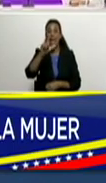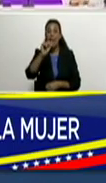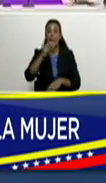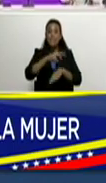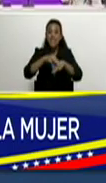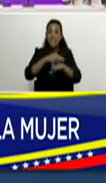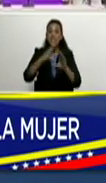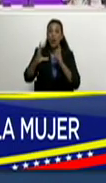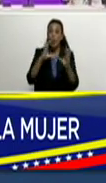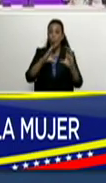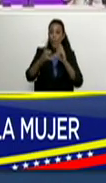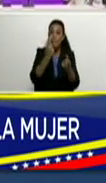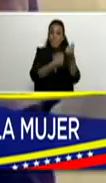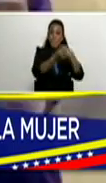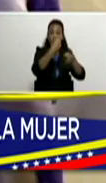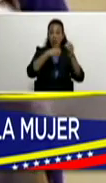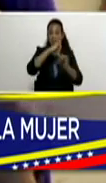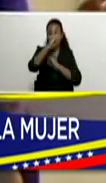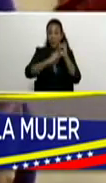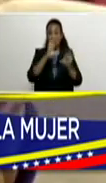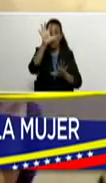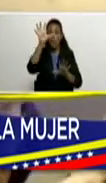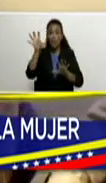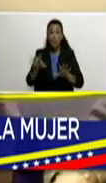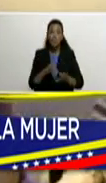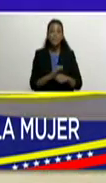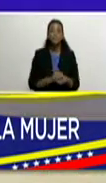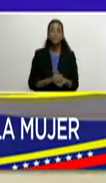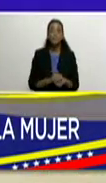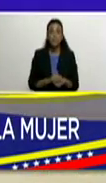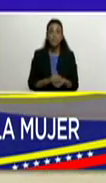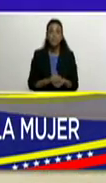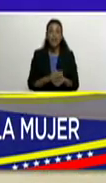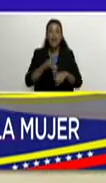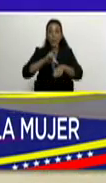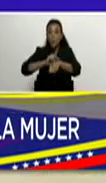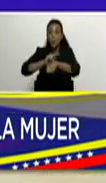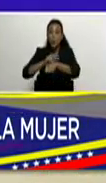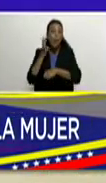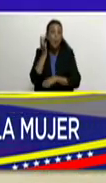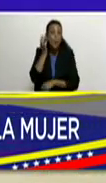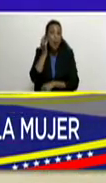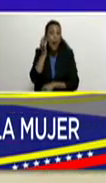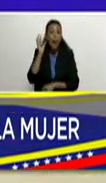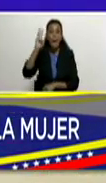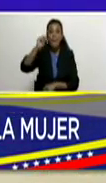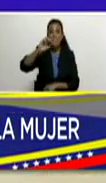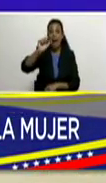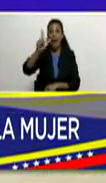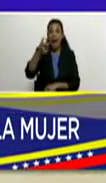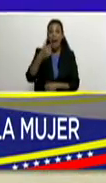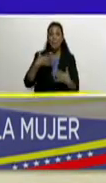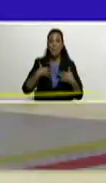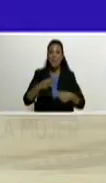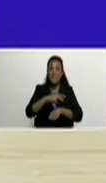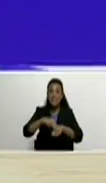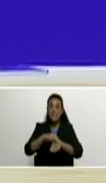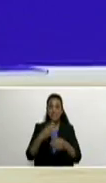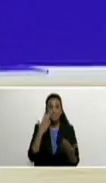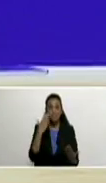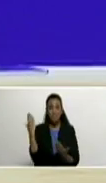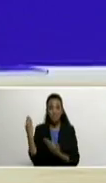de Comercio Nacional. A la doctora Magali Gutiérrez, ministra de